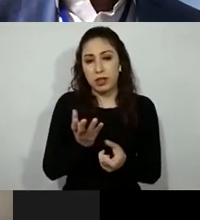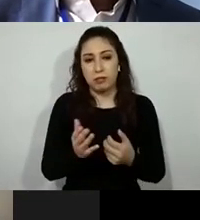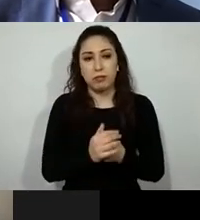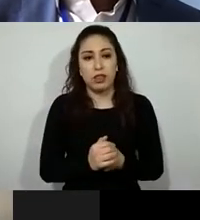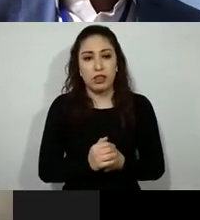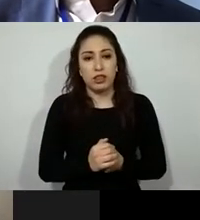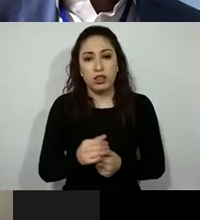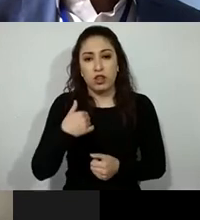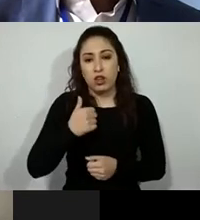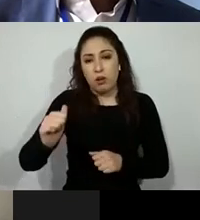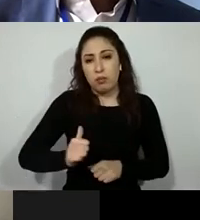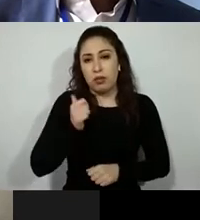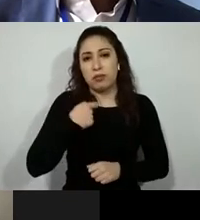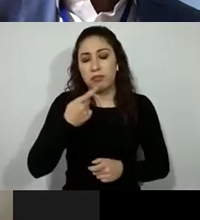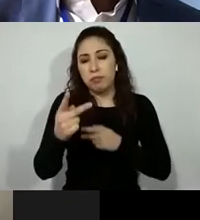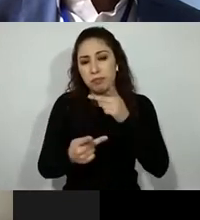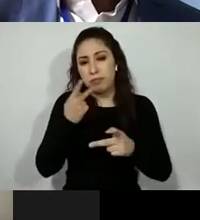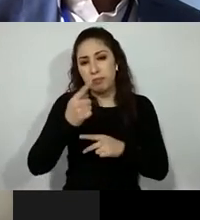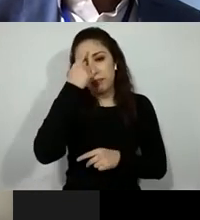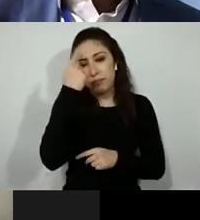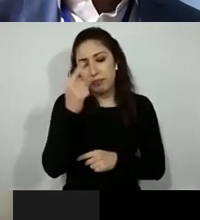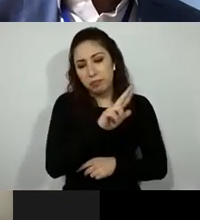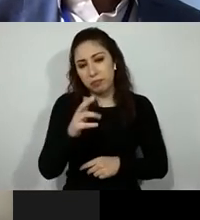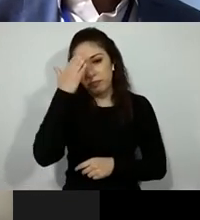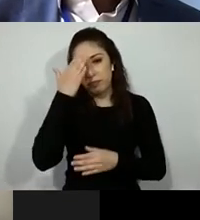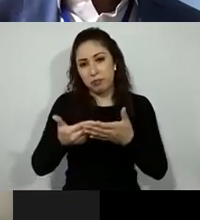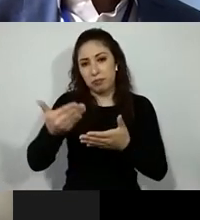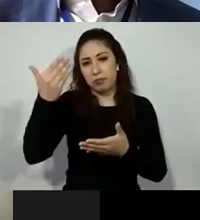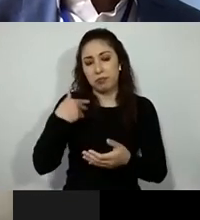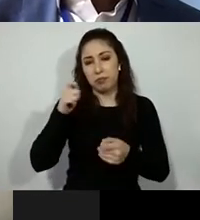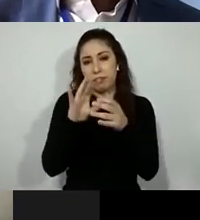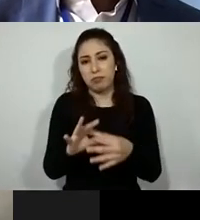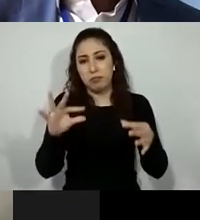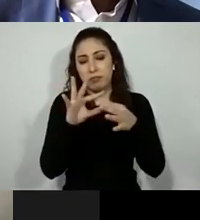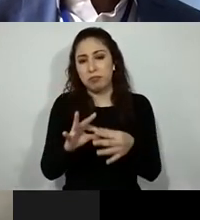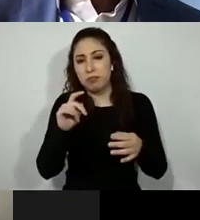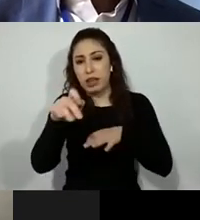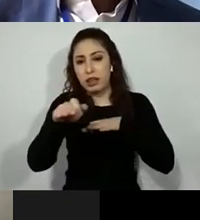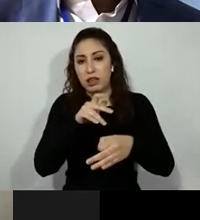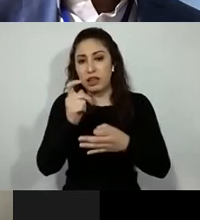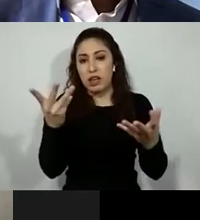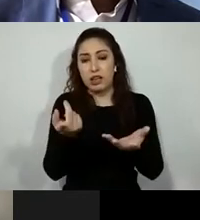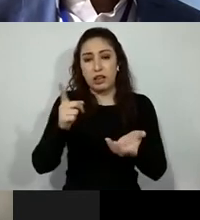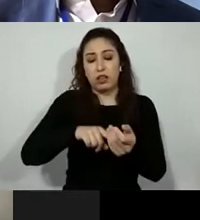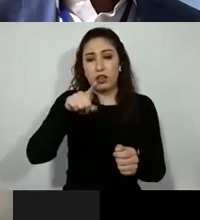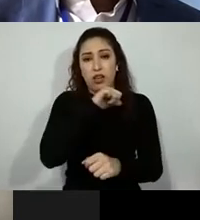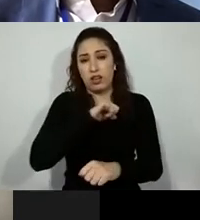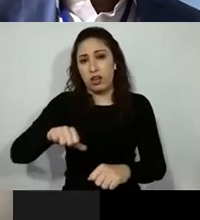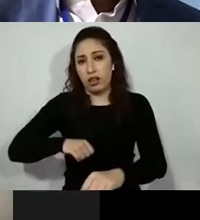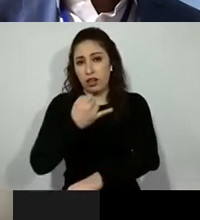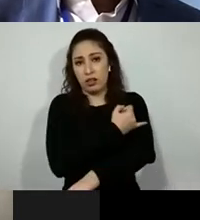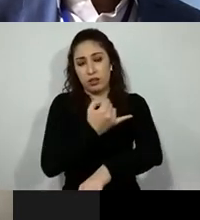mi intervención para reconocer lo que ya comenté, el arduo trabajo que se ha realizado por la